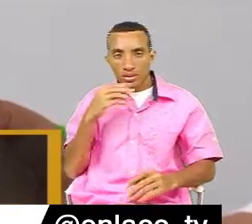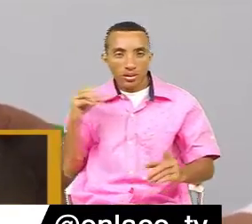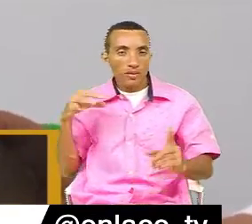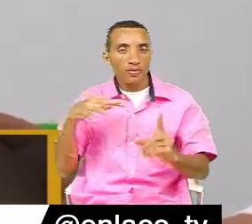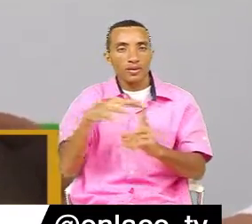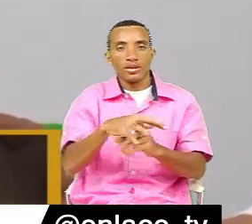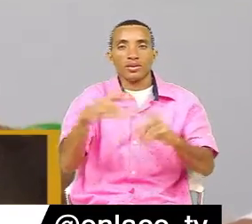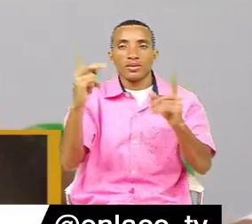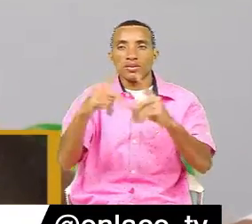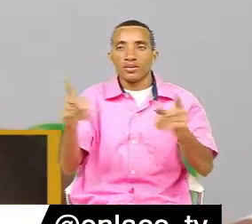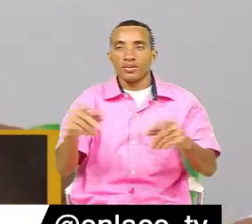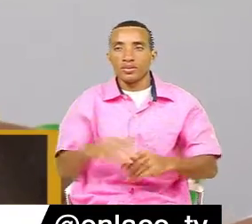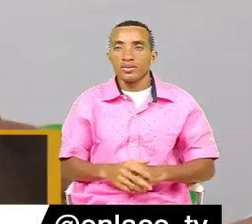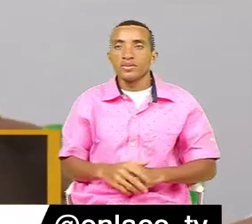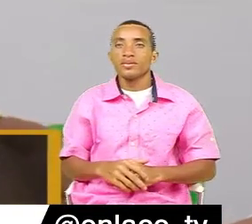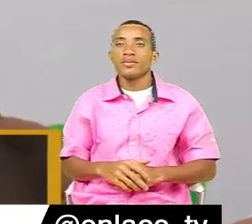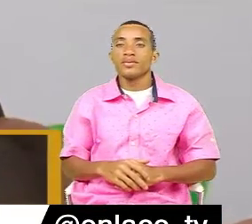obviamente esto nos da